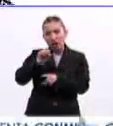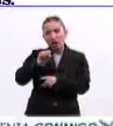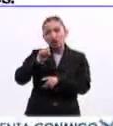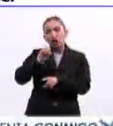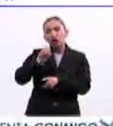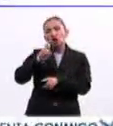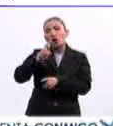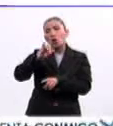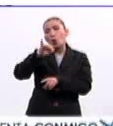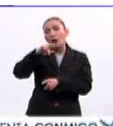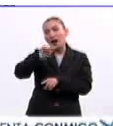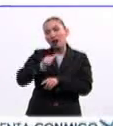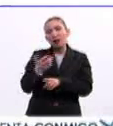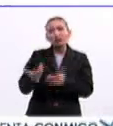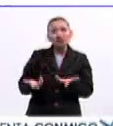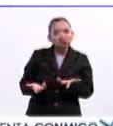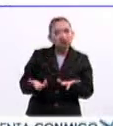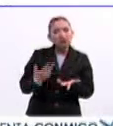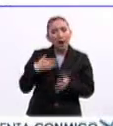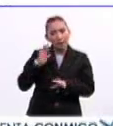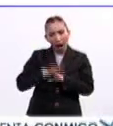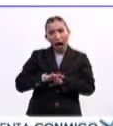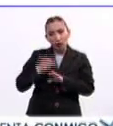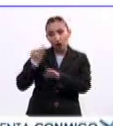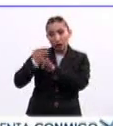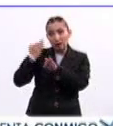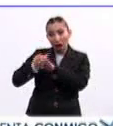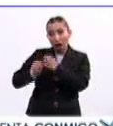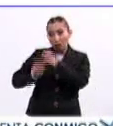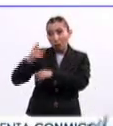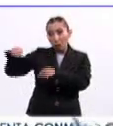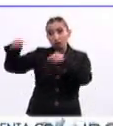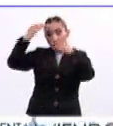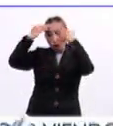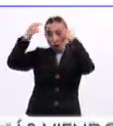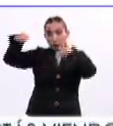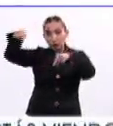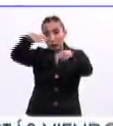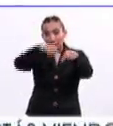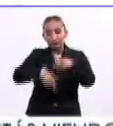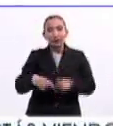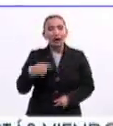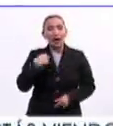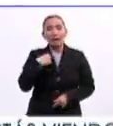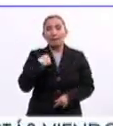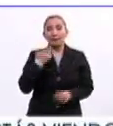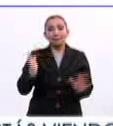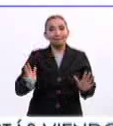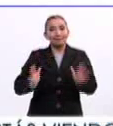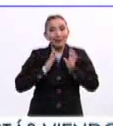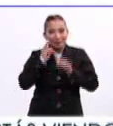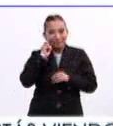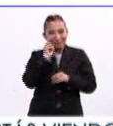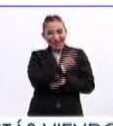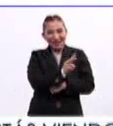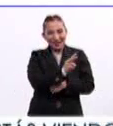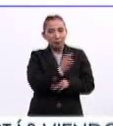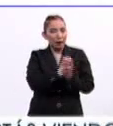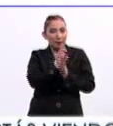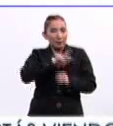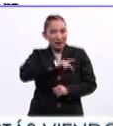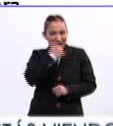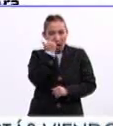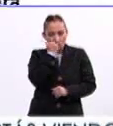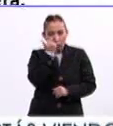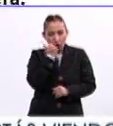está más vigente que nunca. Porque eran los elementos. A mí me sorprende mucho ver, por ejemplo, a mis estudiantes de la Facultad